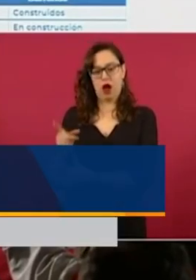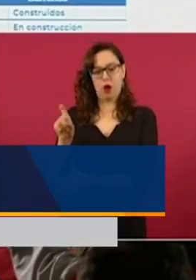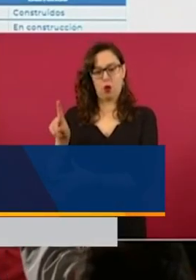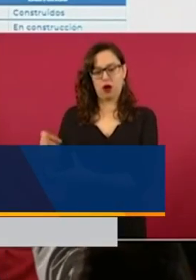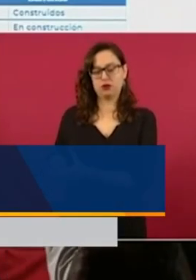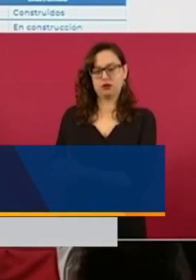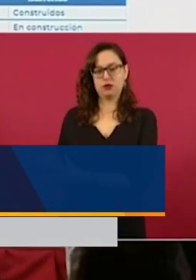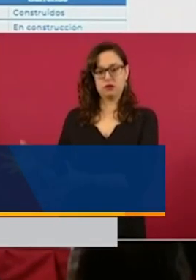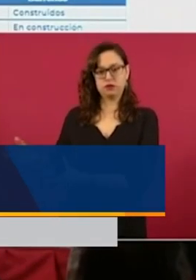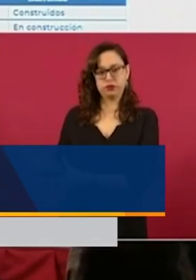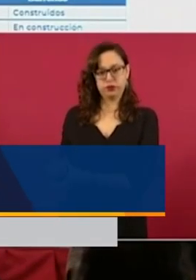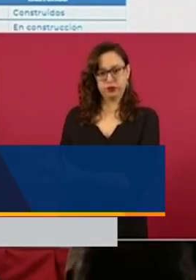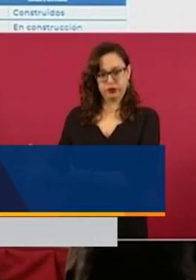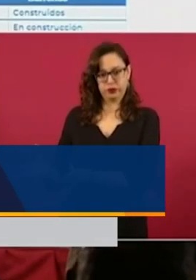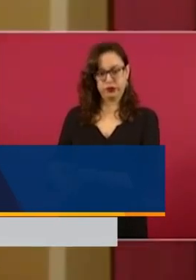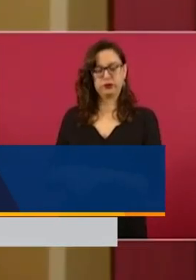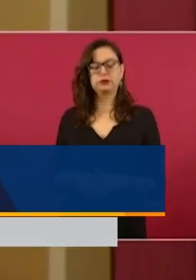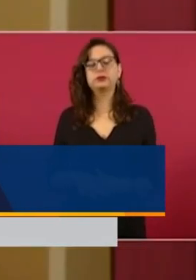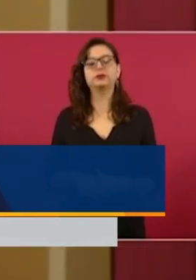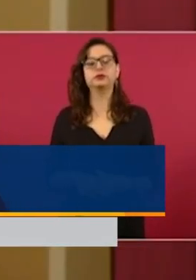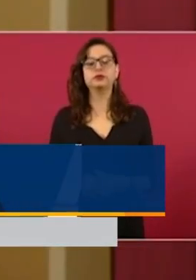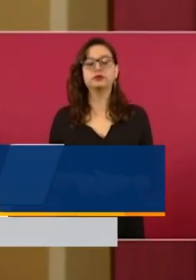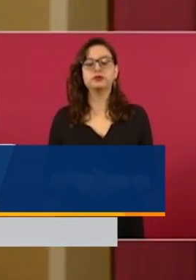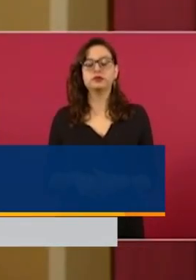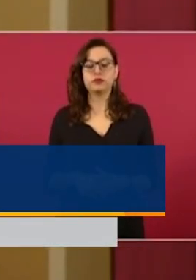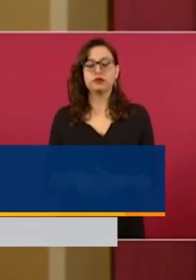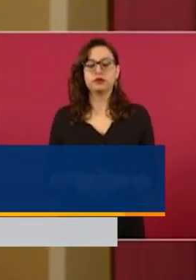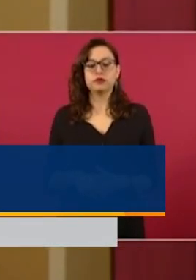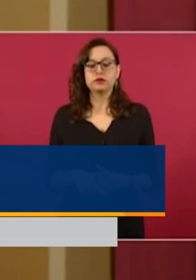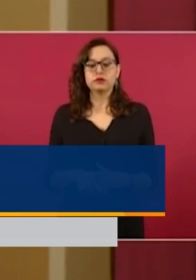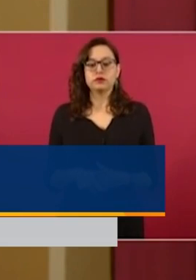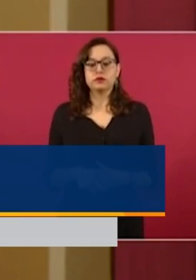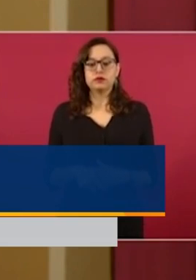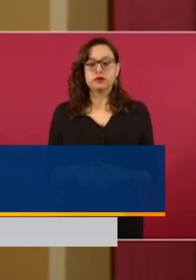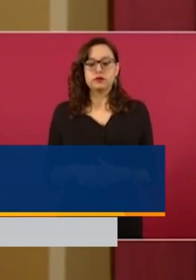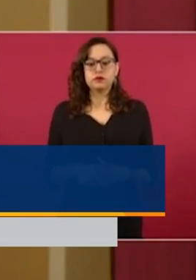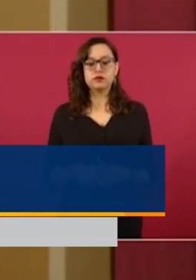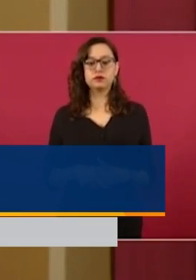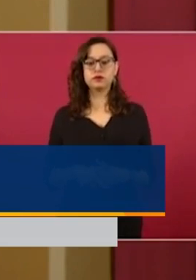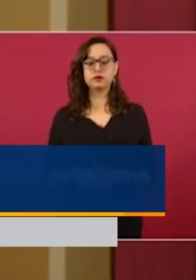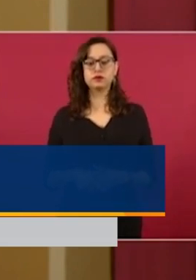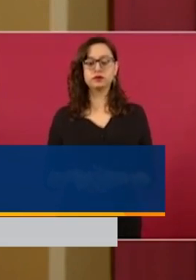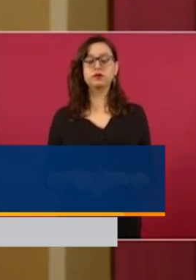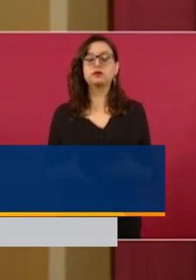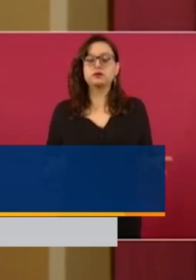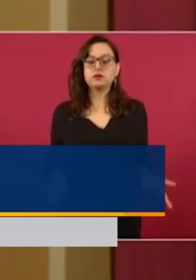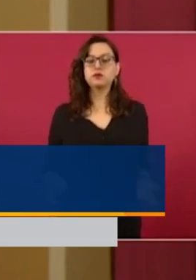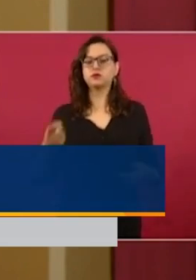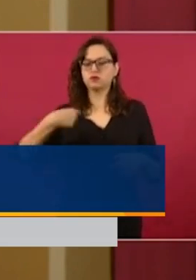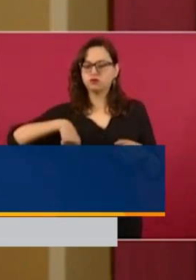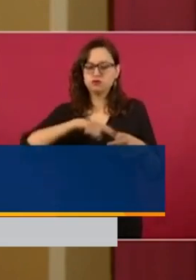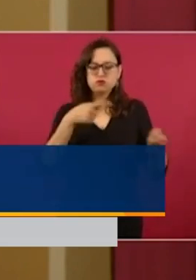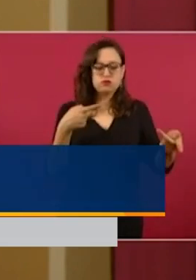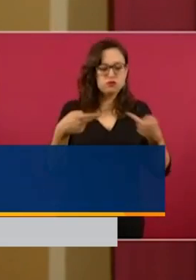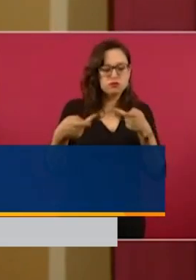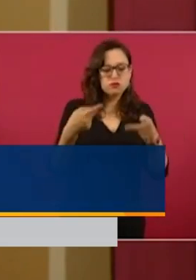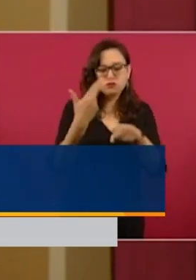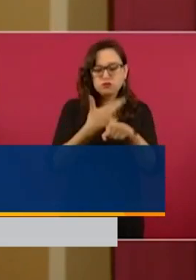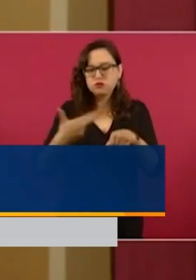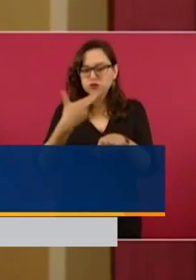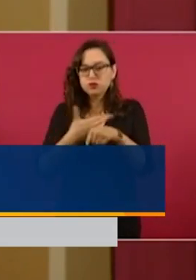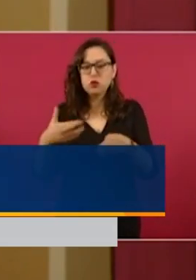Dentro de la estrategia que se estableció por parte de los especialistas fue realizar los